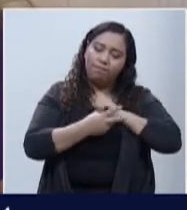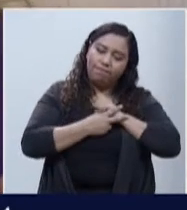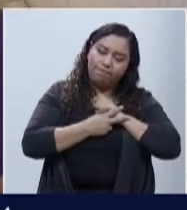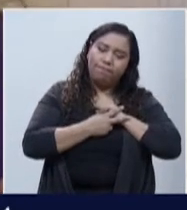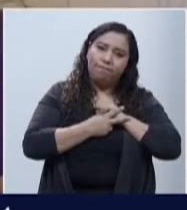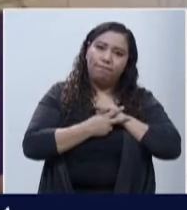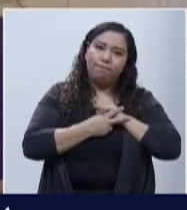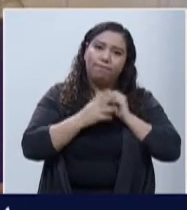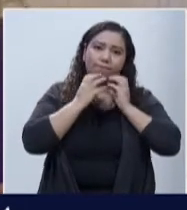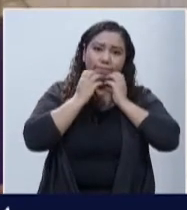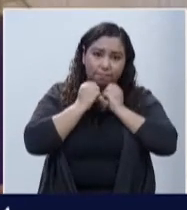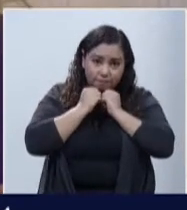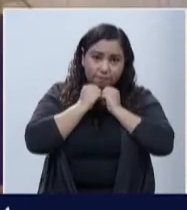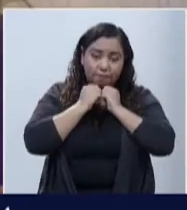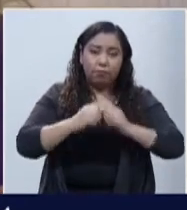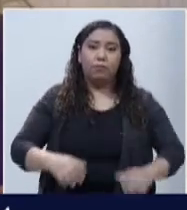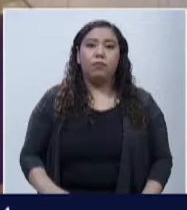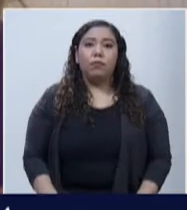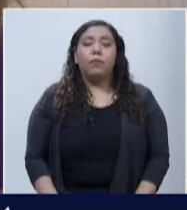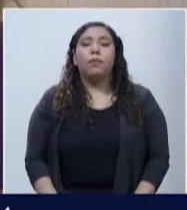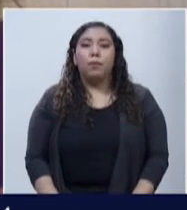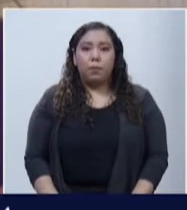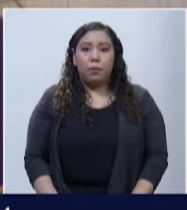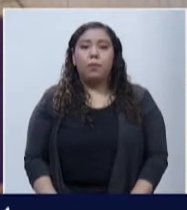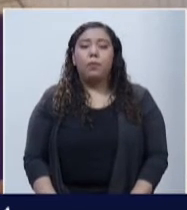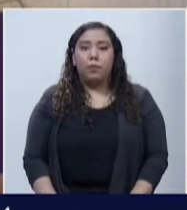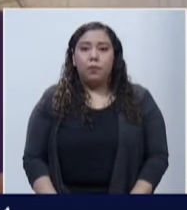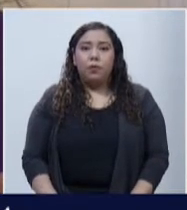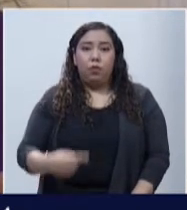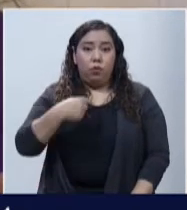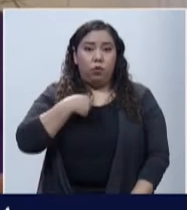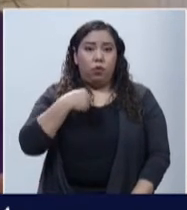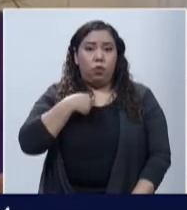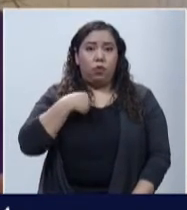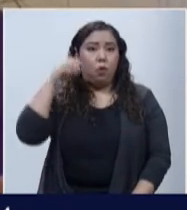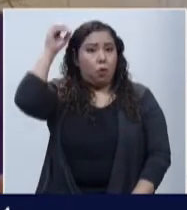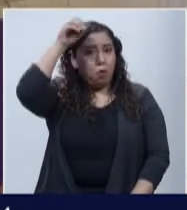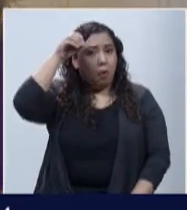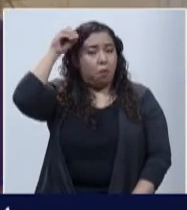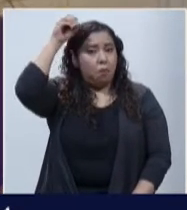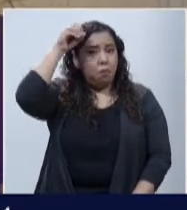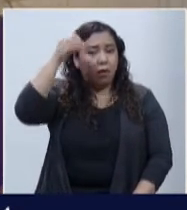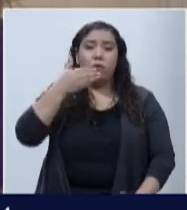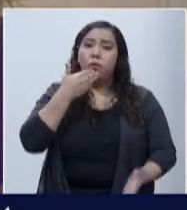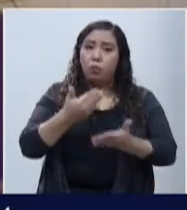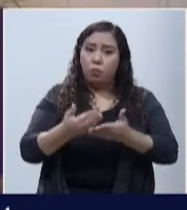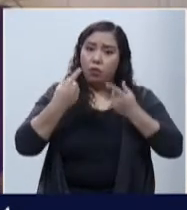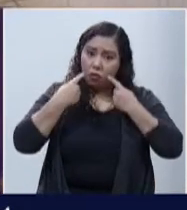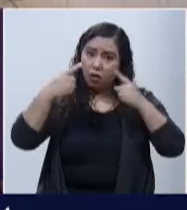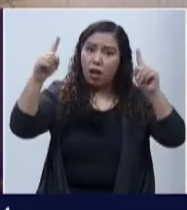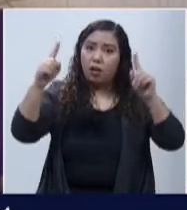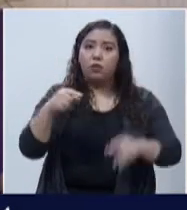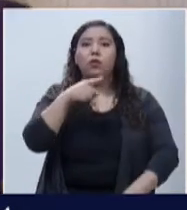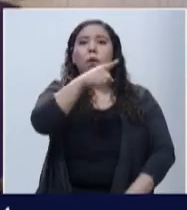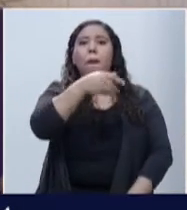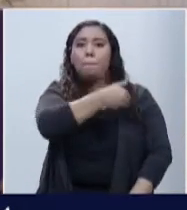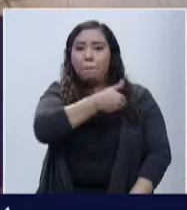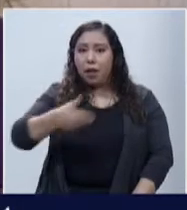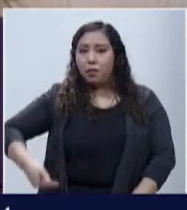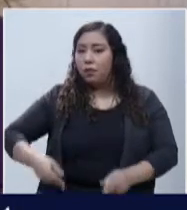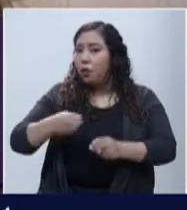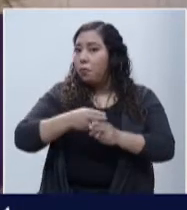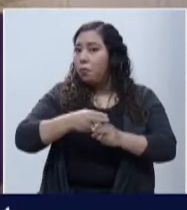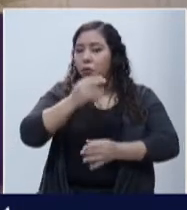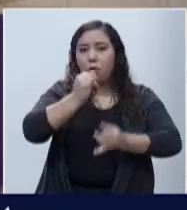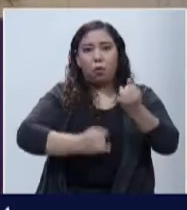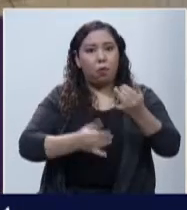que está terminando su cadencia yo creo que es un gran éxito para él y bueno yo creo que